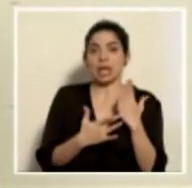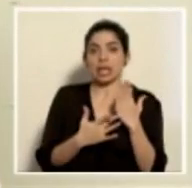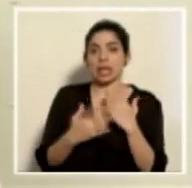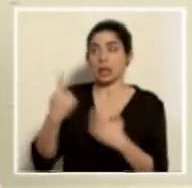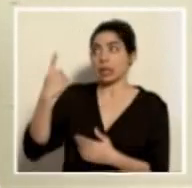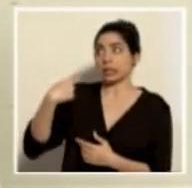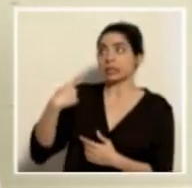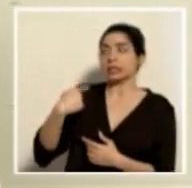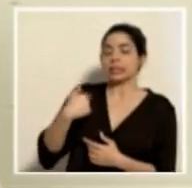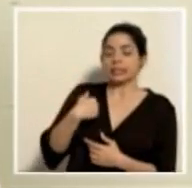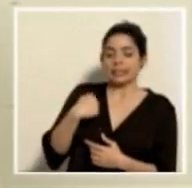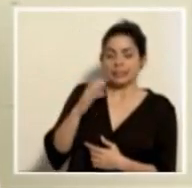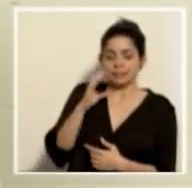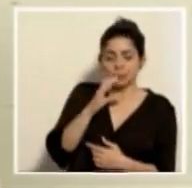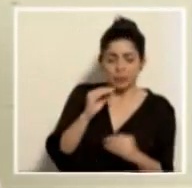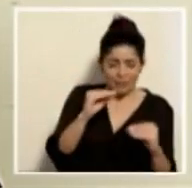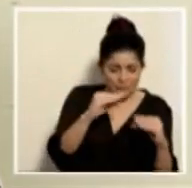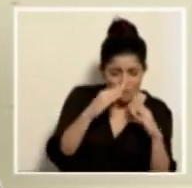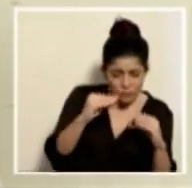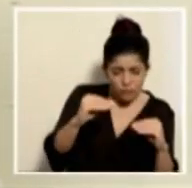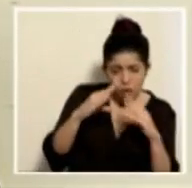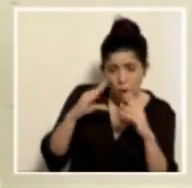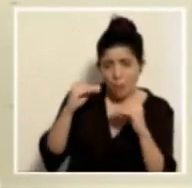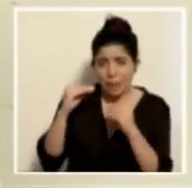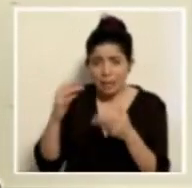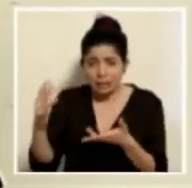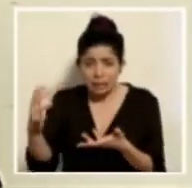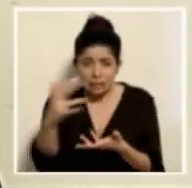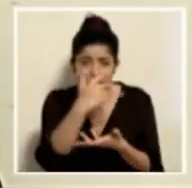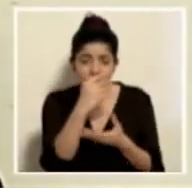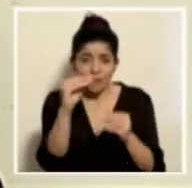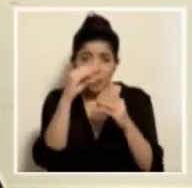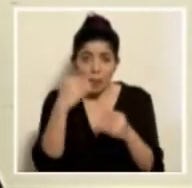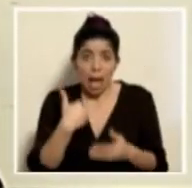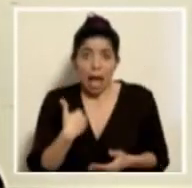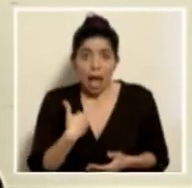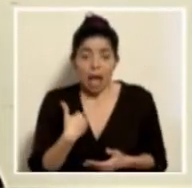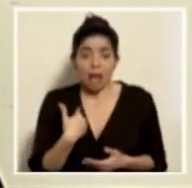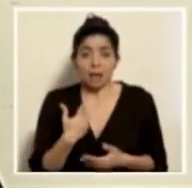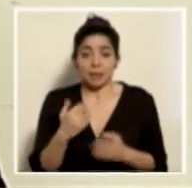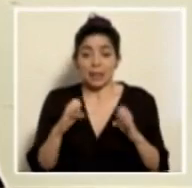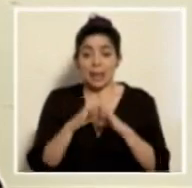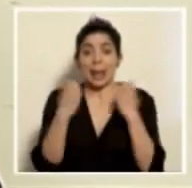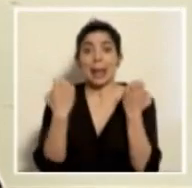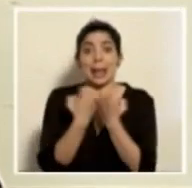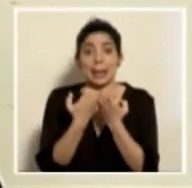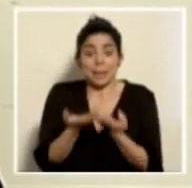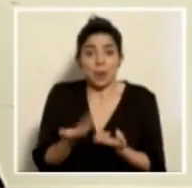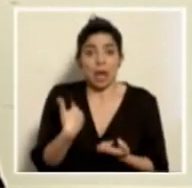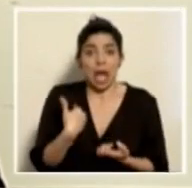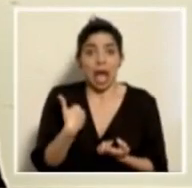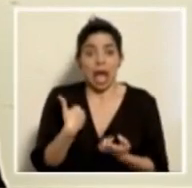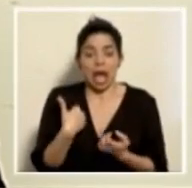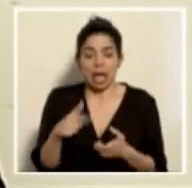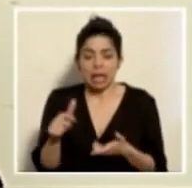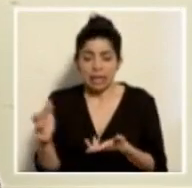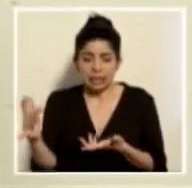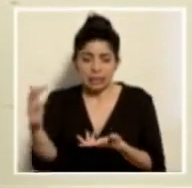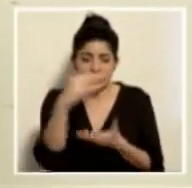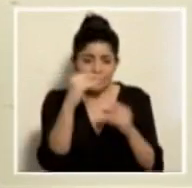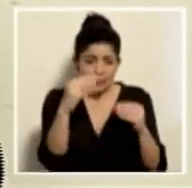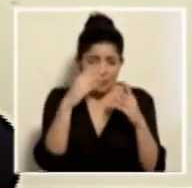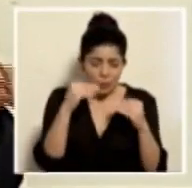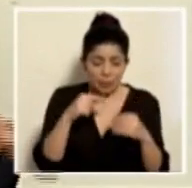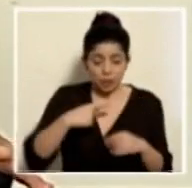pedido usando la mejor información y los mejores datos disponibles del equipo interdisciplinario para que luego